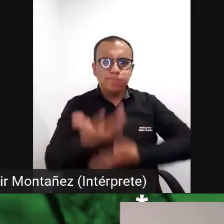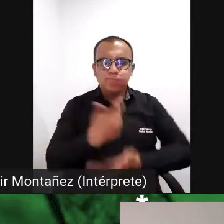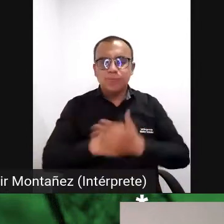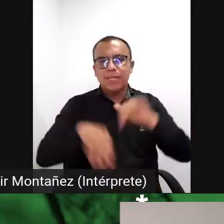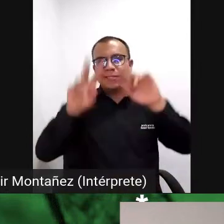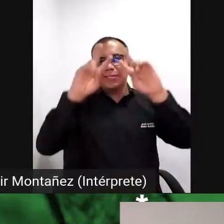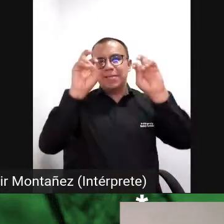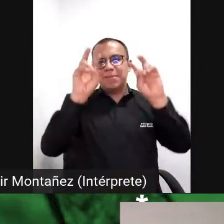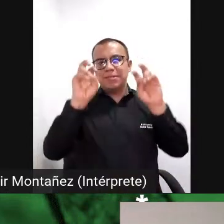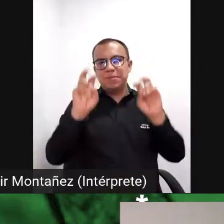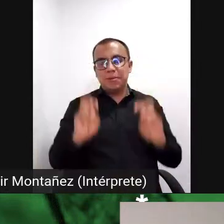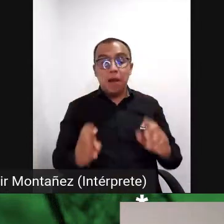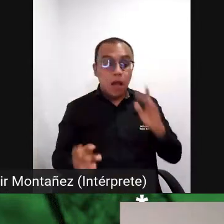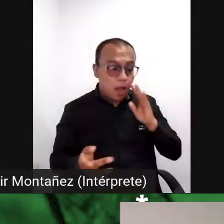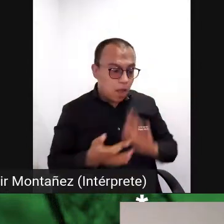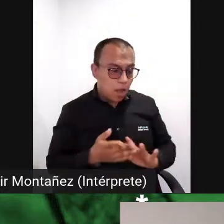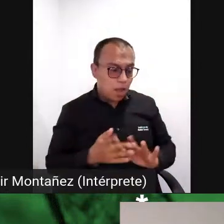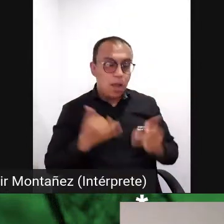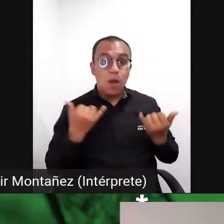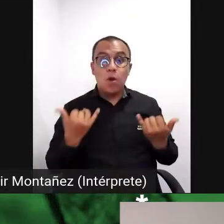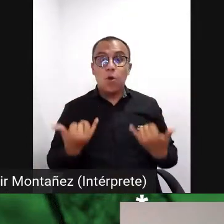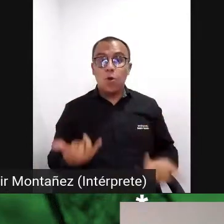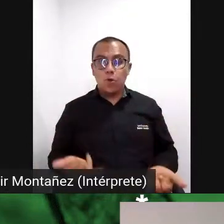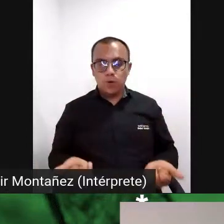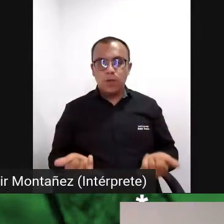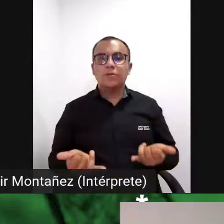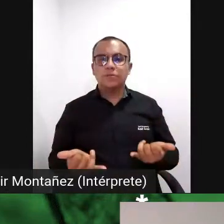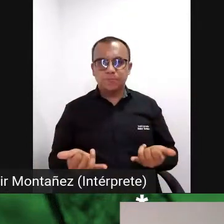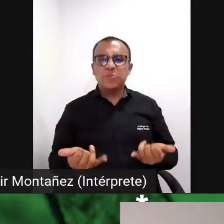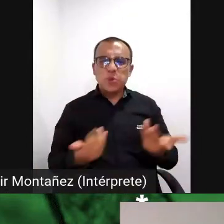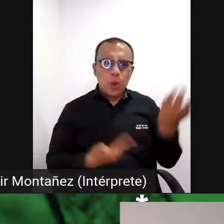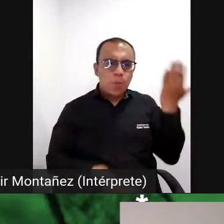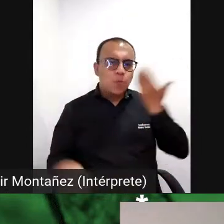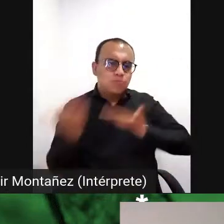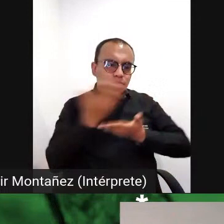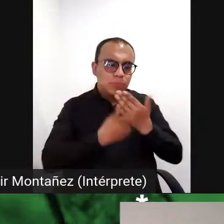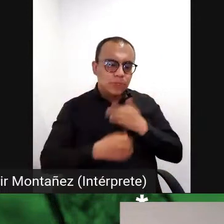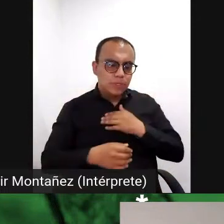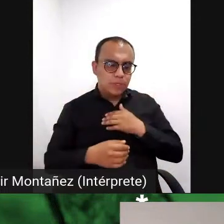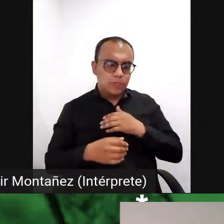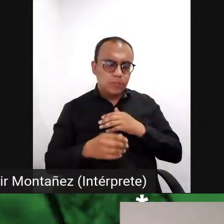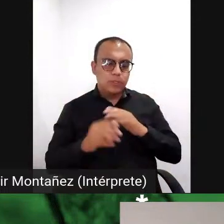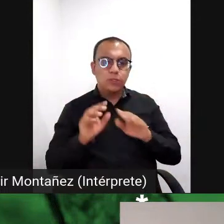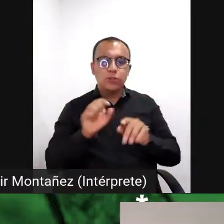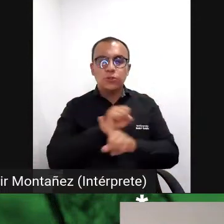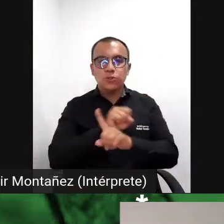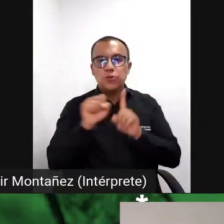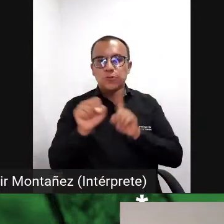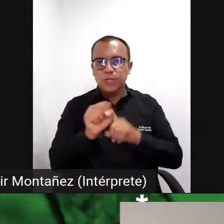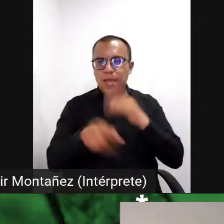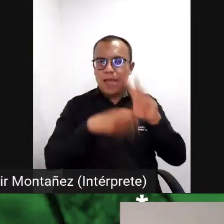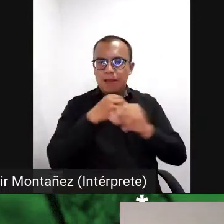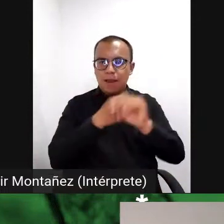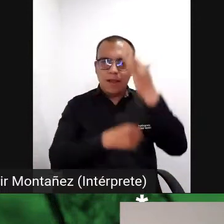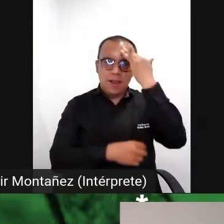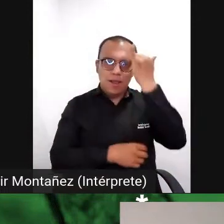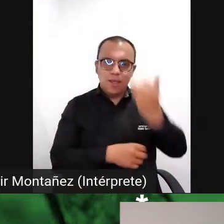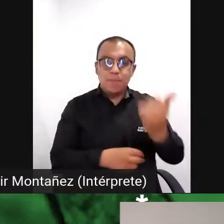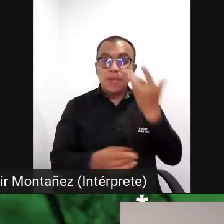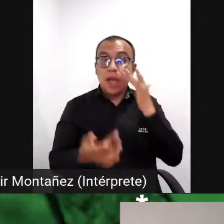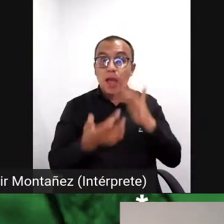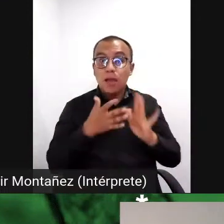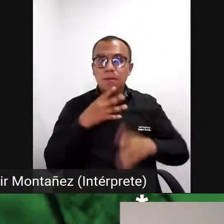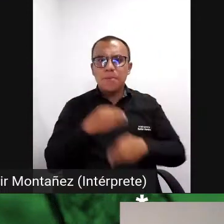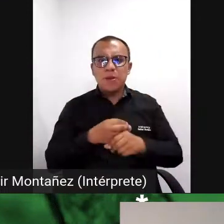personas para traerlos al ámbito social, ¿no? O sea, ya sacarlo un poco de la academia y hablarlo de forma